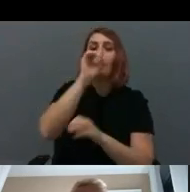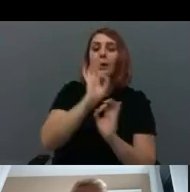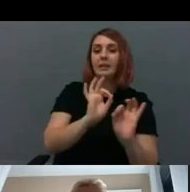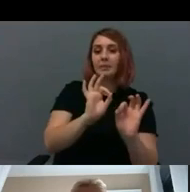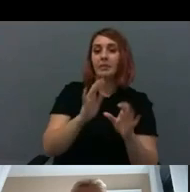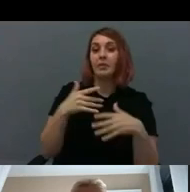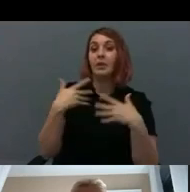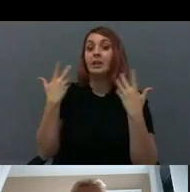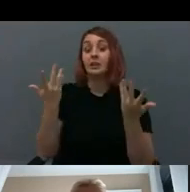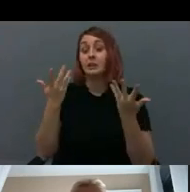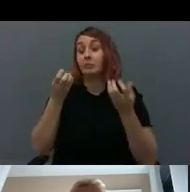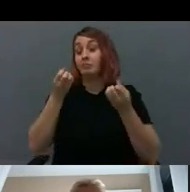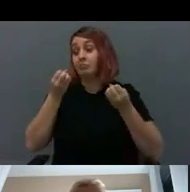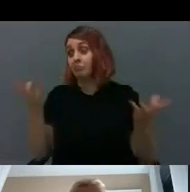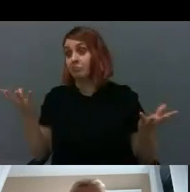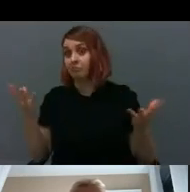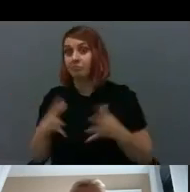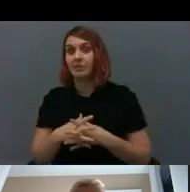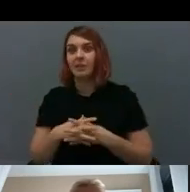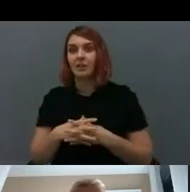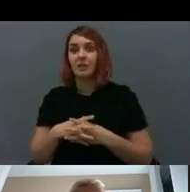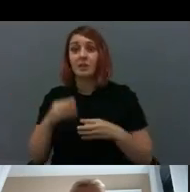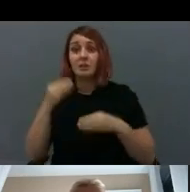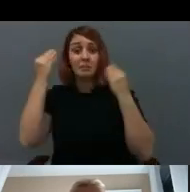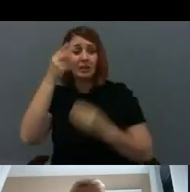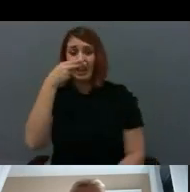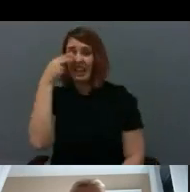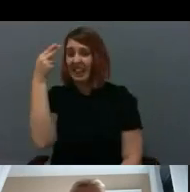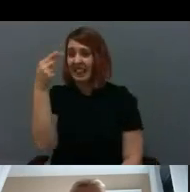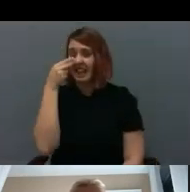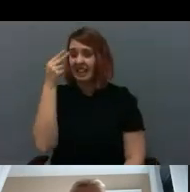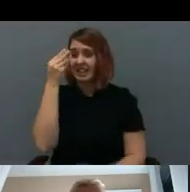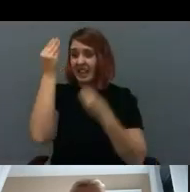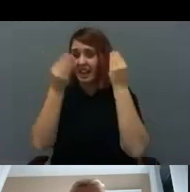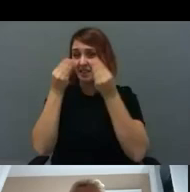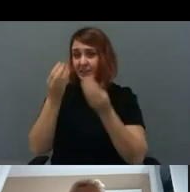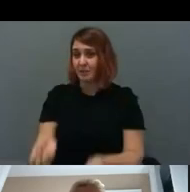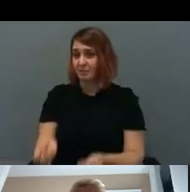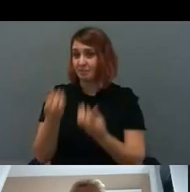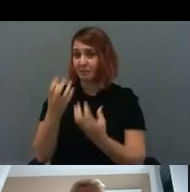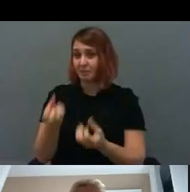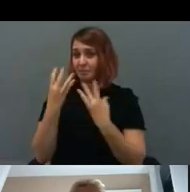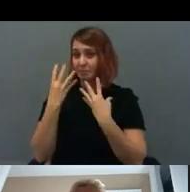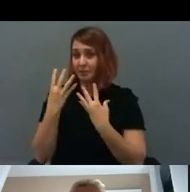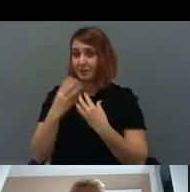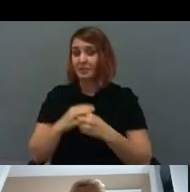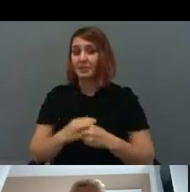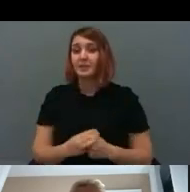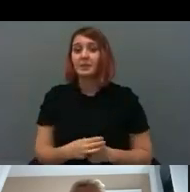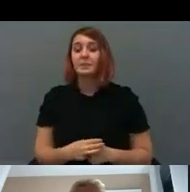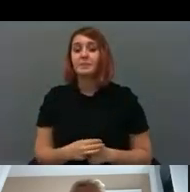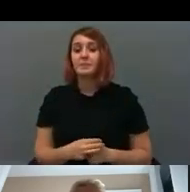Entonces, bueno, me ha parecido súper interesante la reflexión que compartes con